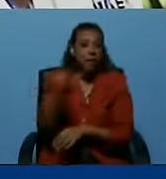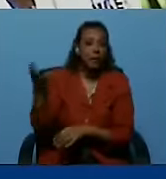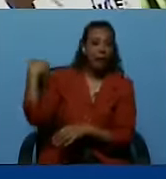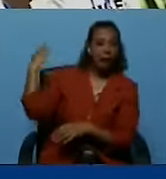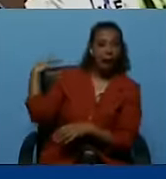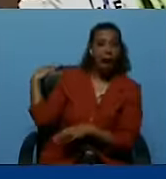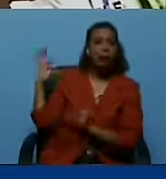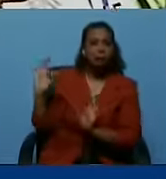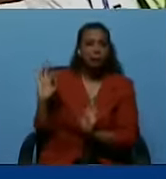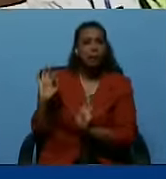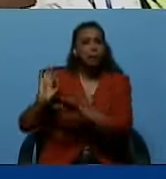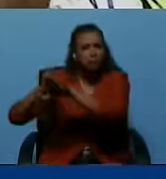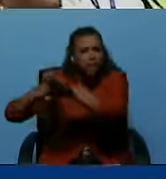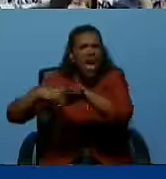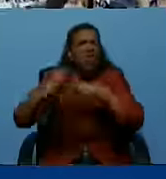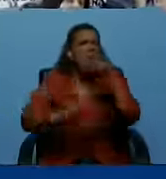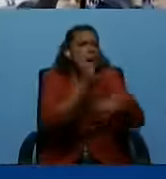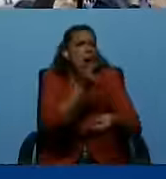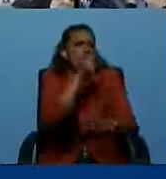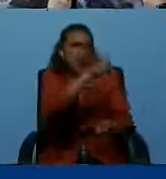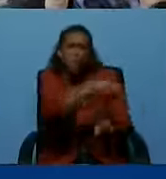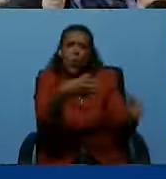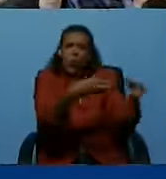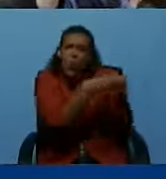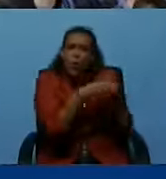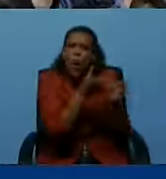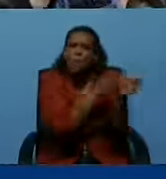¿qué estamos haciendo con el emprendimiento?